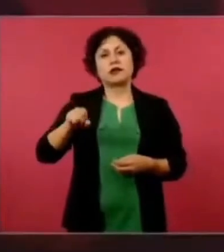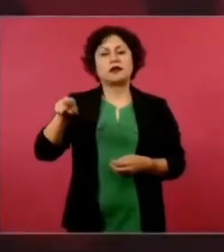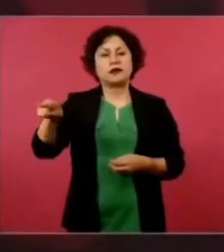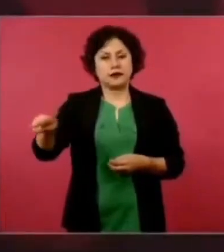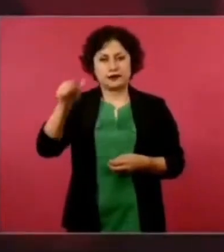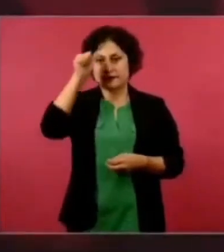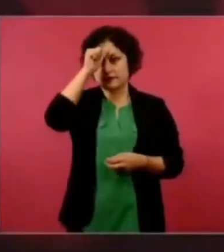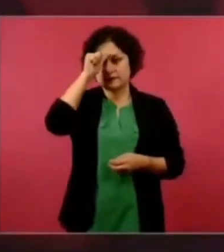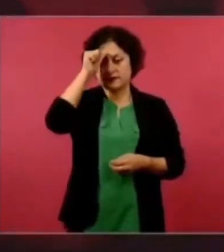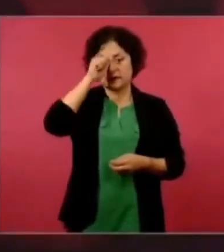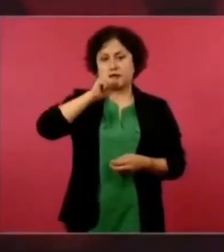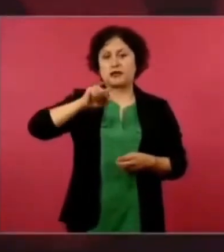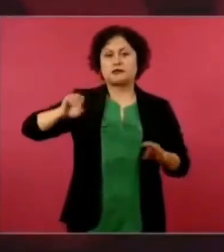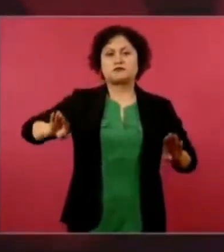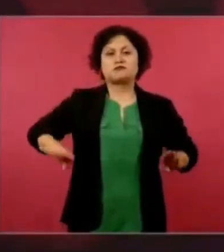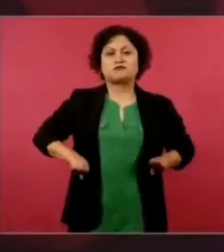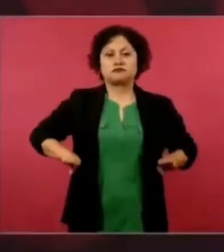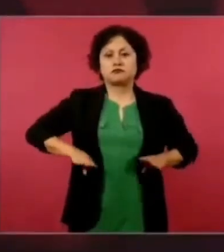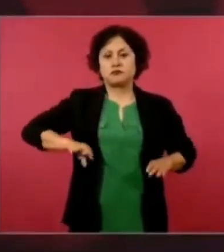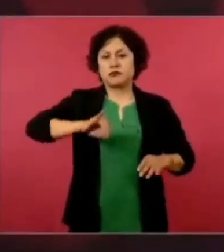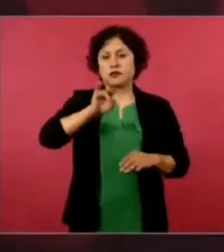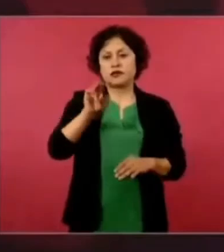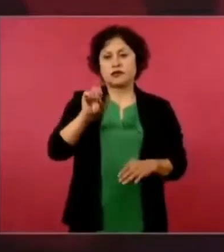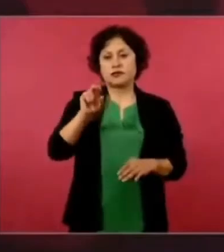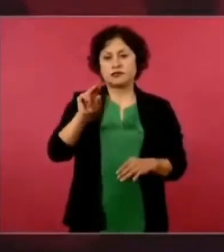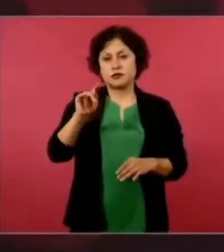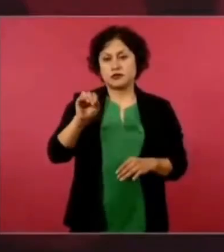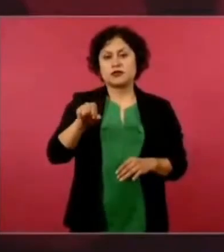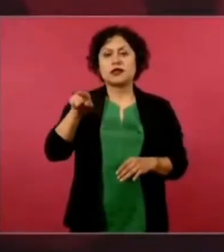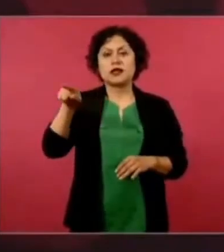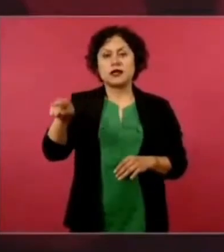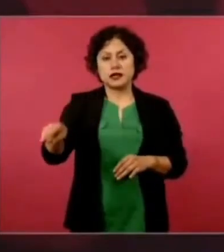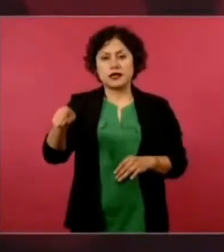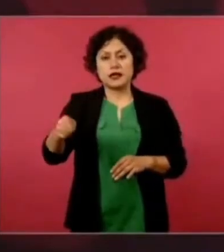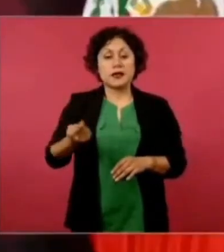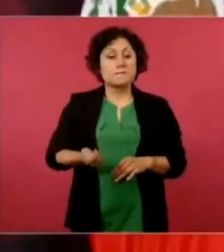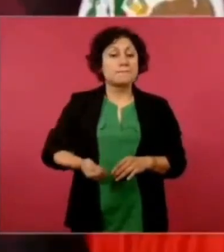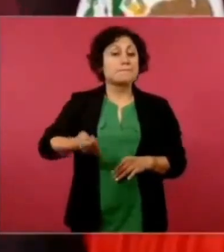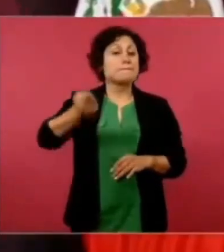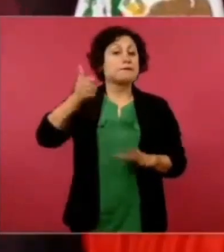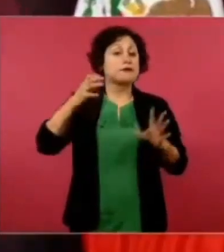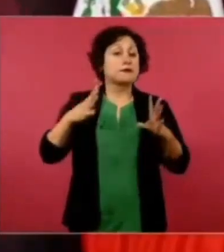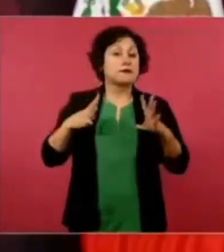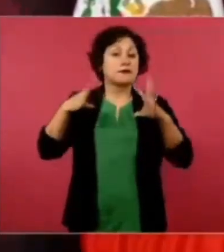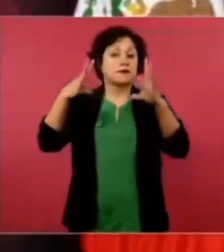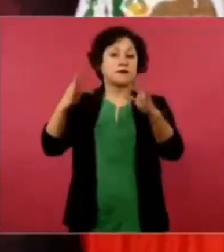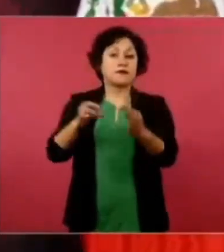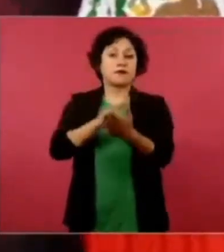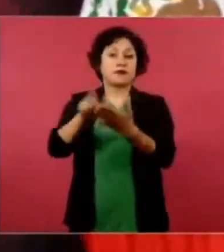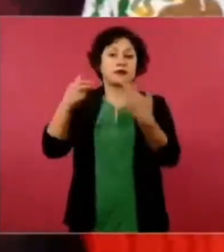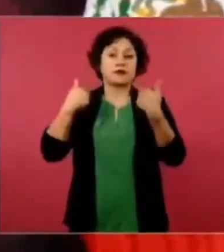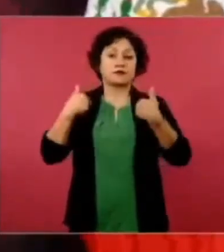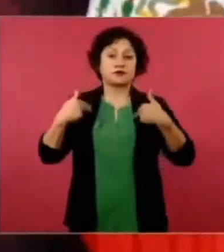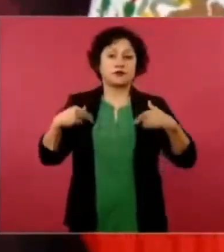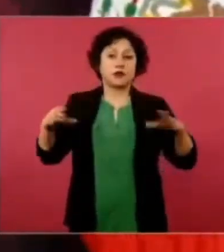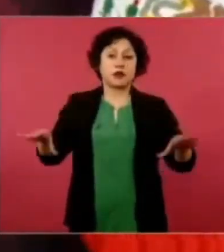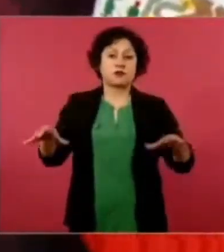de la primera Comisión de Derechos Humanos en Tabasco. Y antes de eso